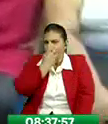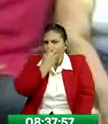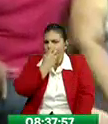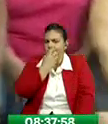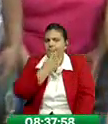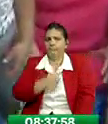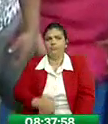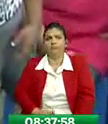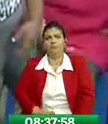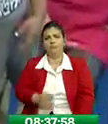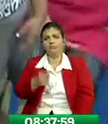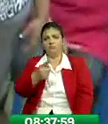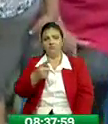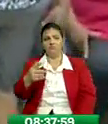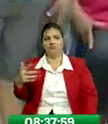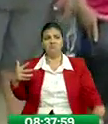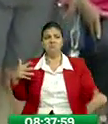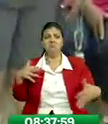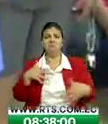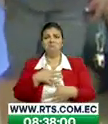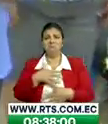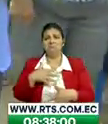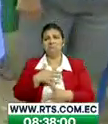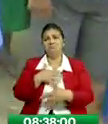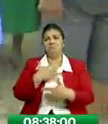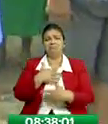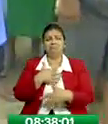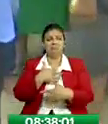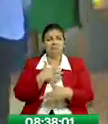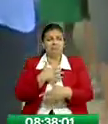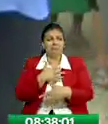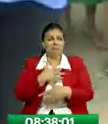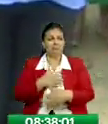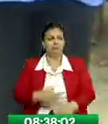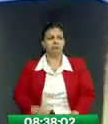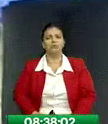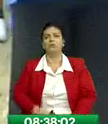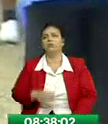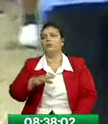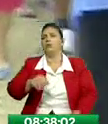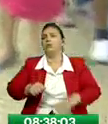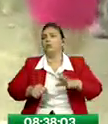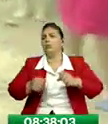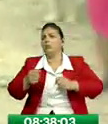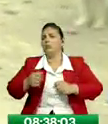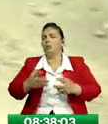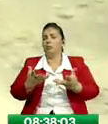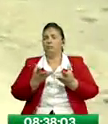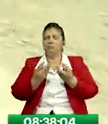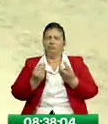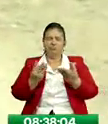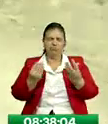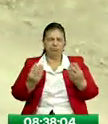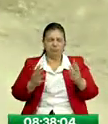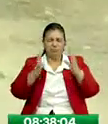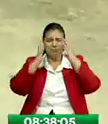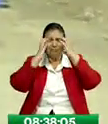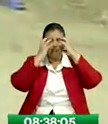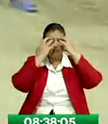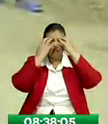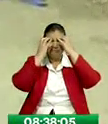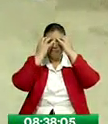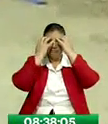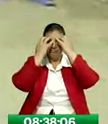con un terror con el asunto de la delincuencia. Los mismos moradores, en vista de que la delincuencia les estaba